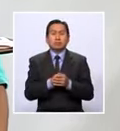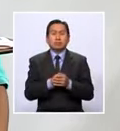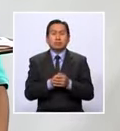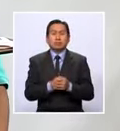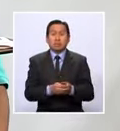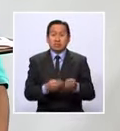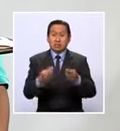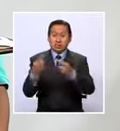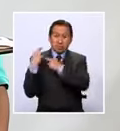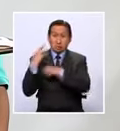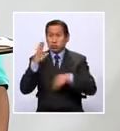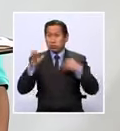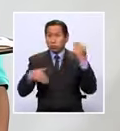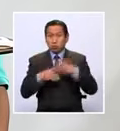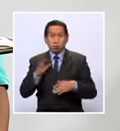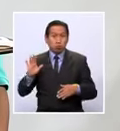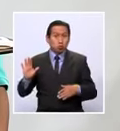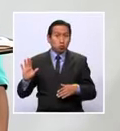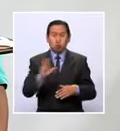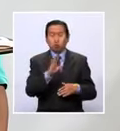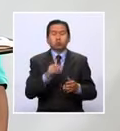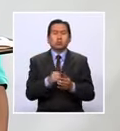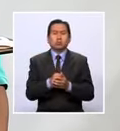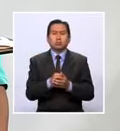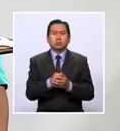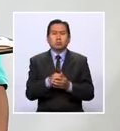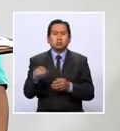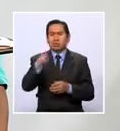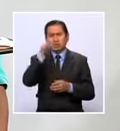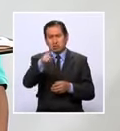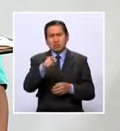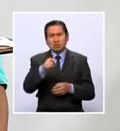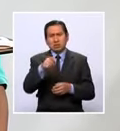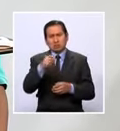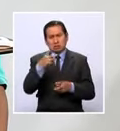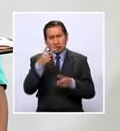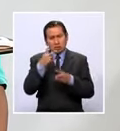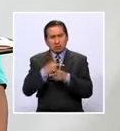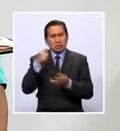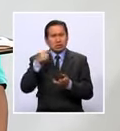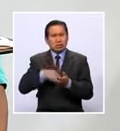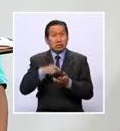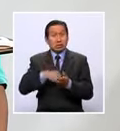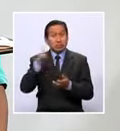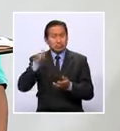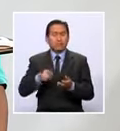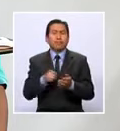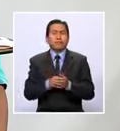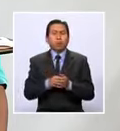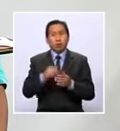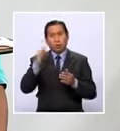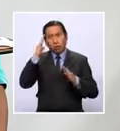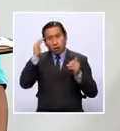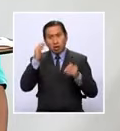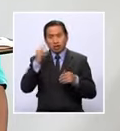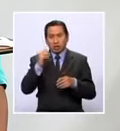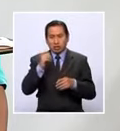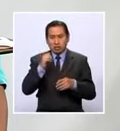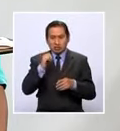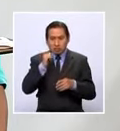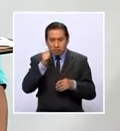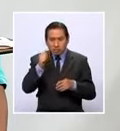responsabilidad de toda la población mantenernos en esta situación ojalá en estos últimos días